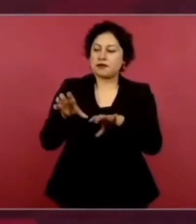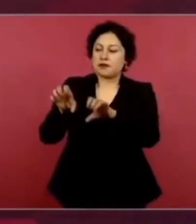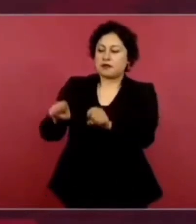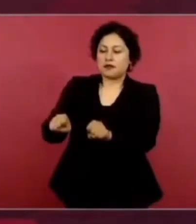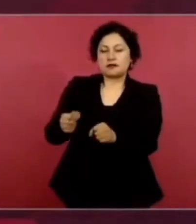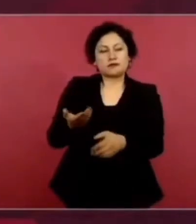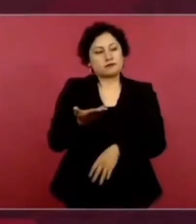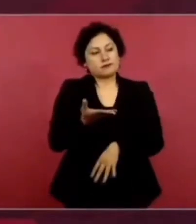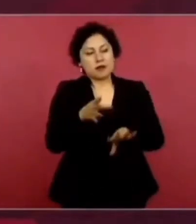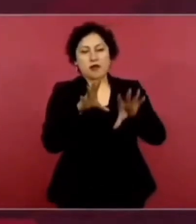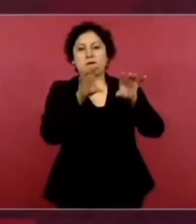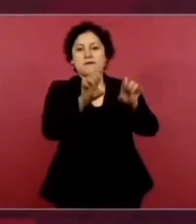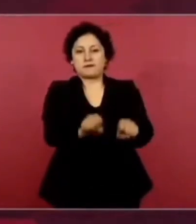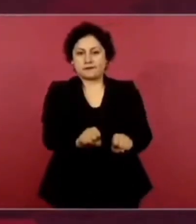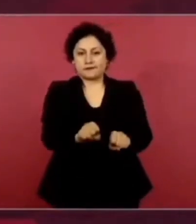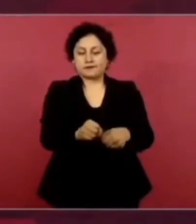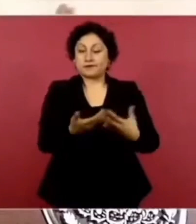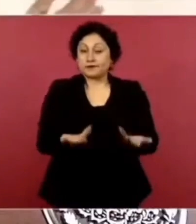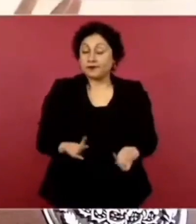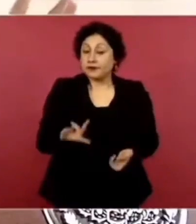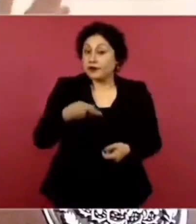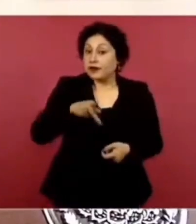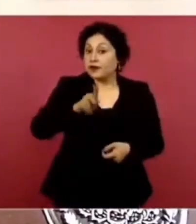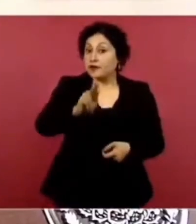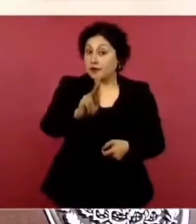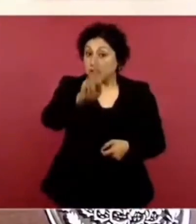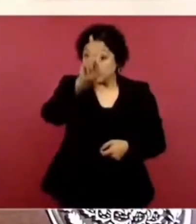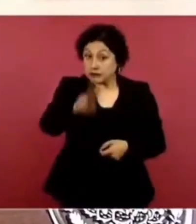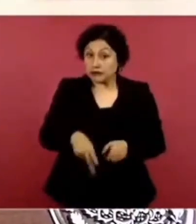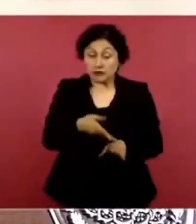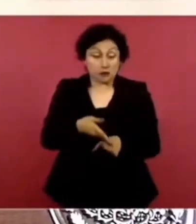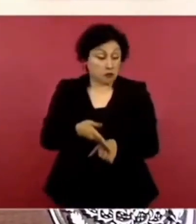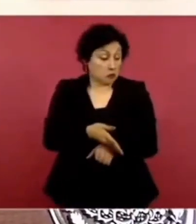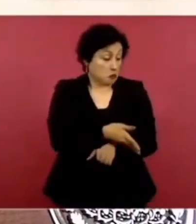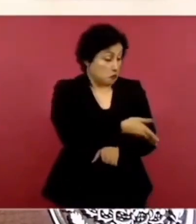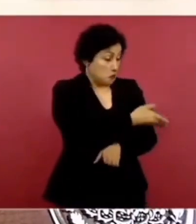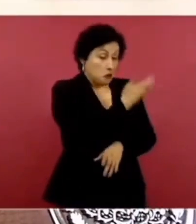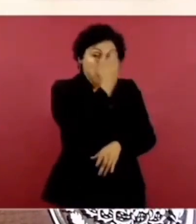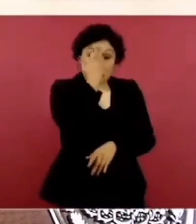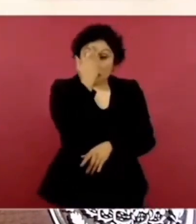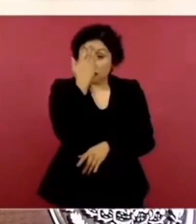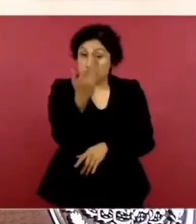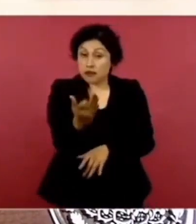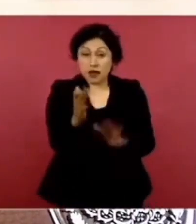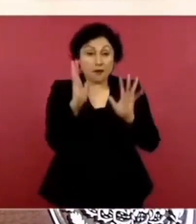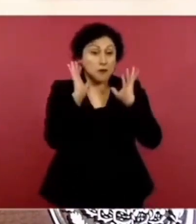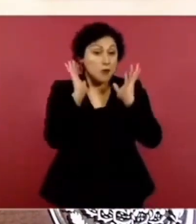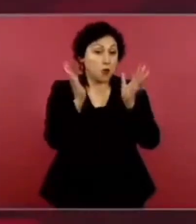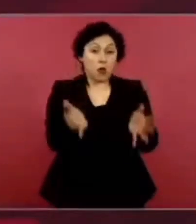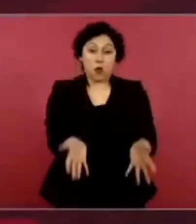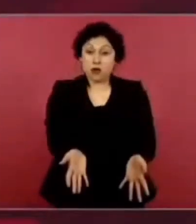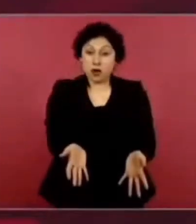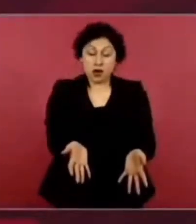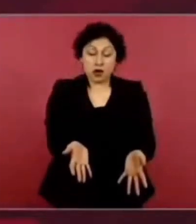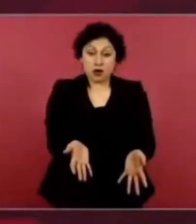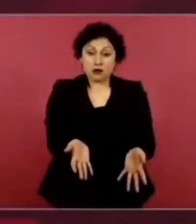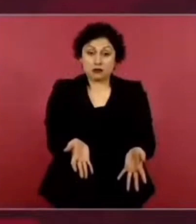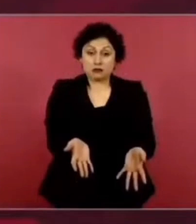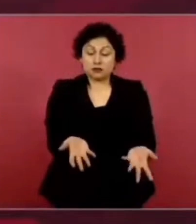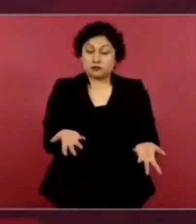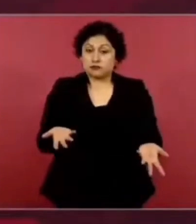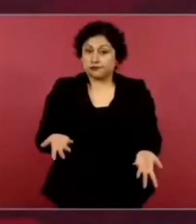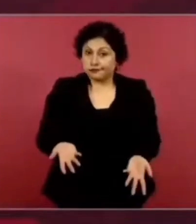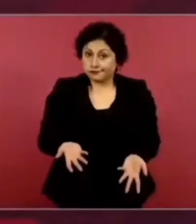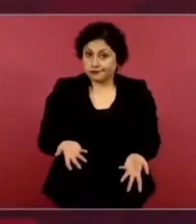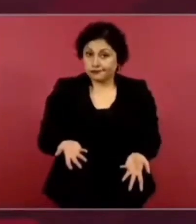extraña, había pasado mucho tiempo y el